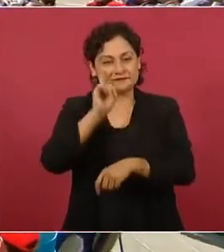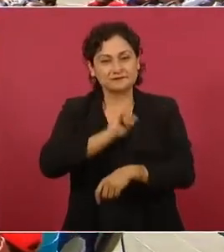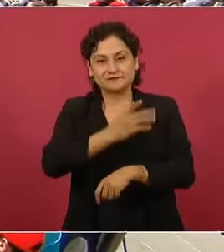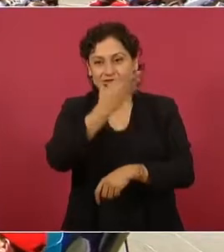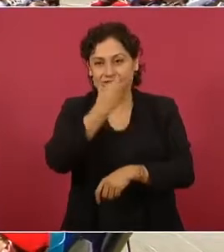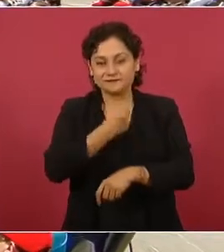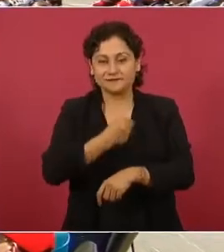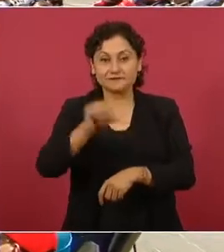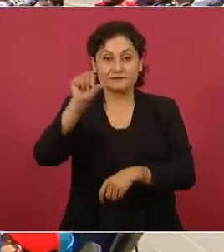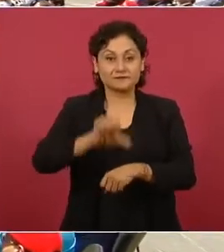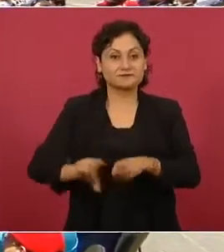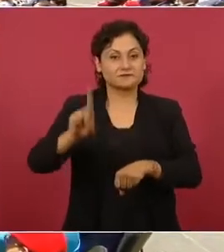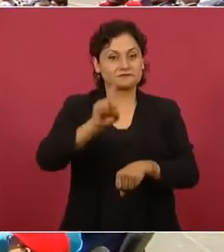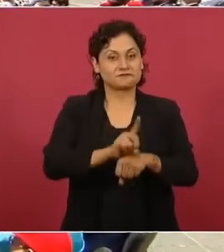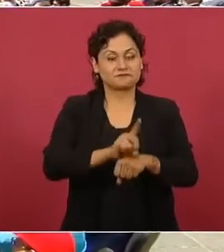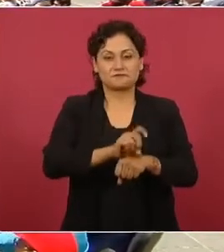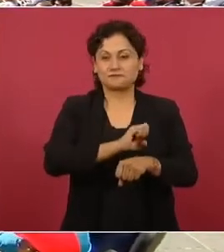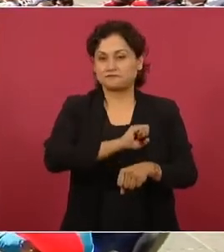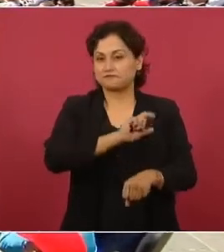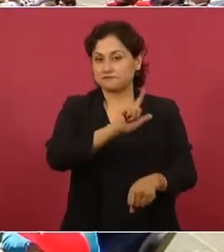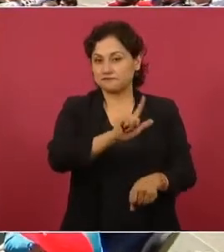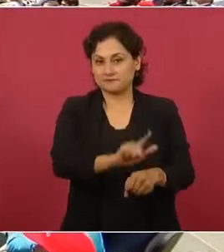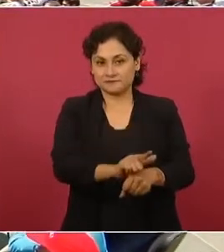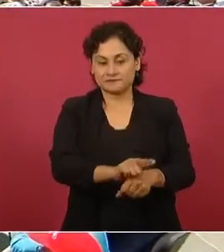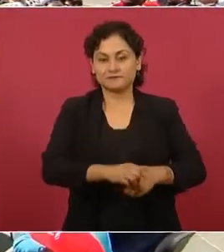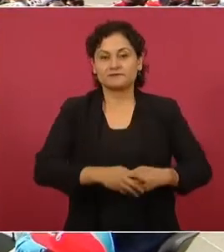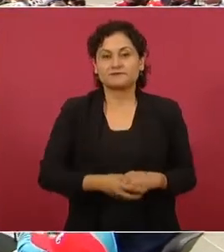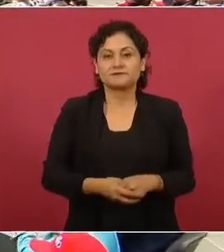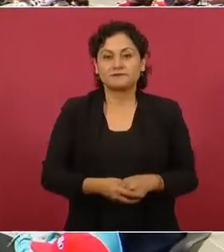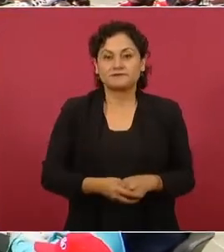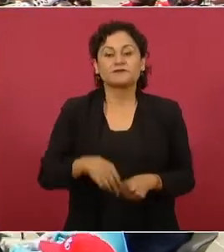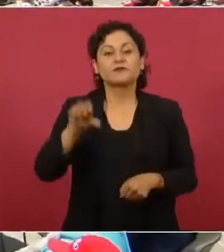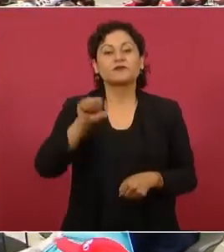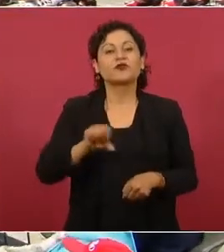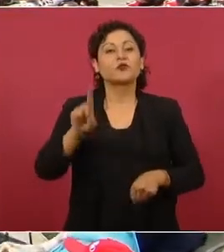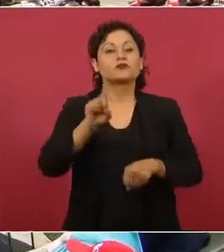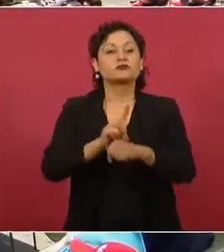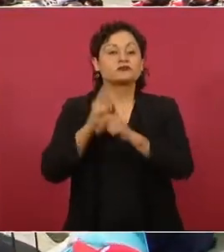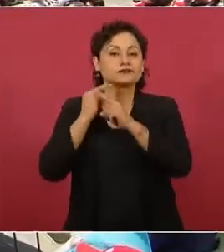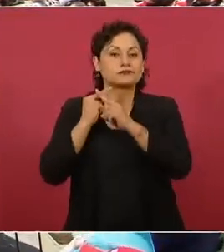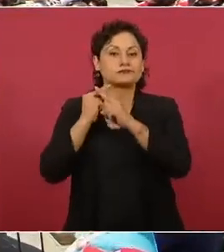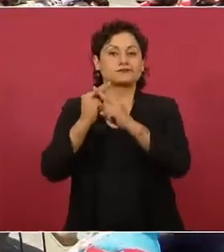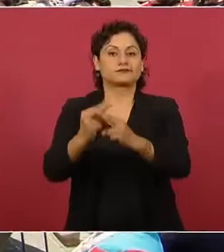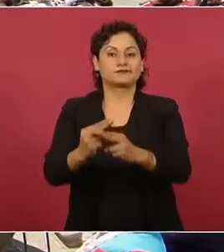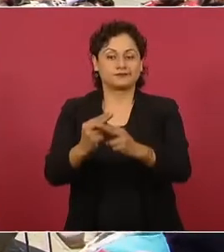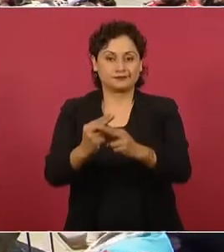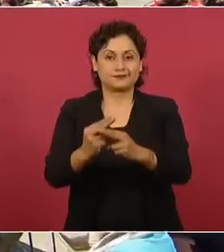día especial, este aniversario